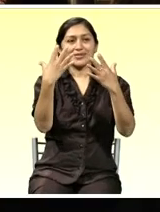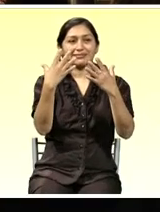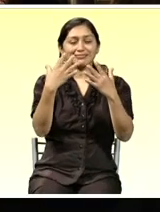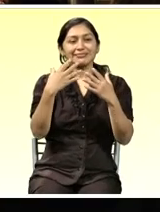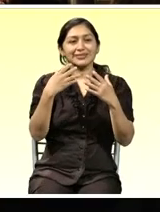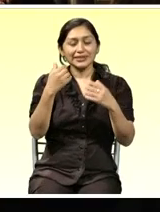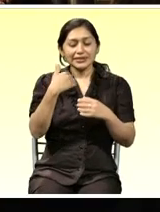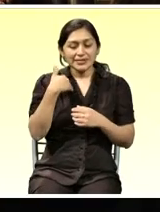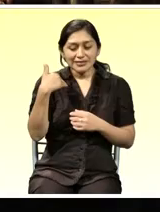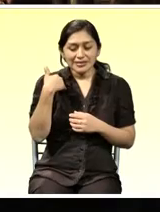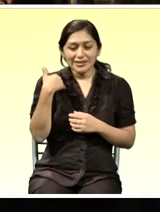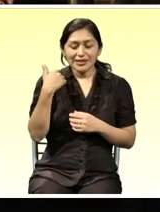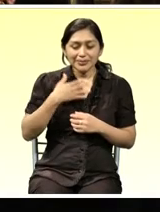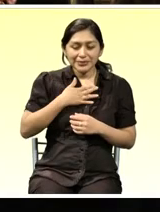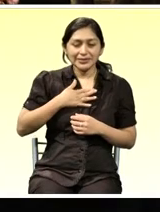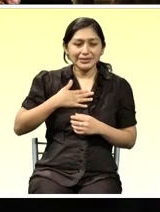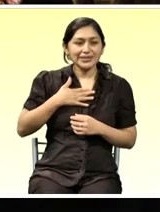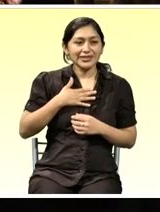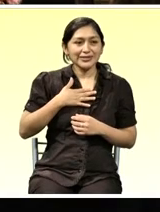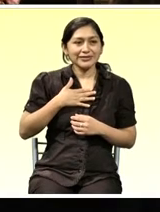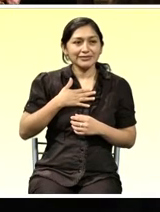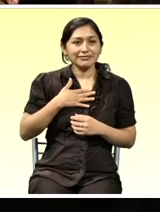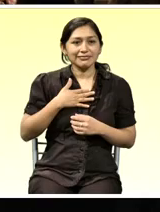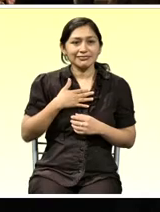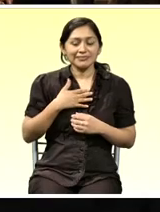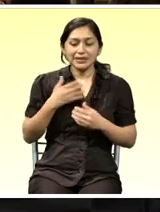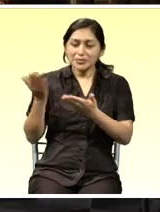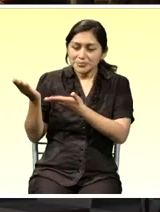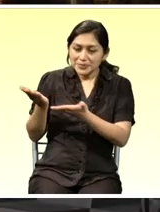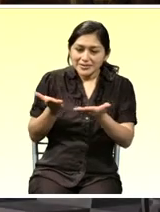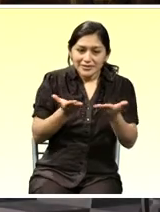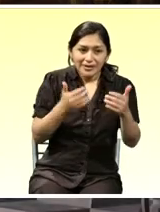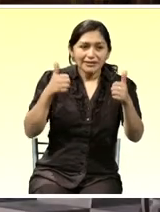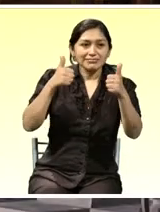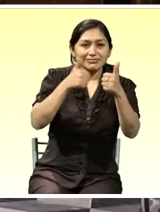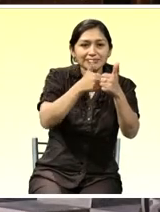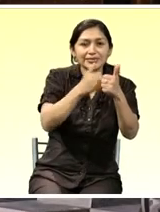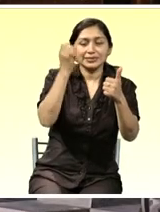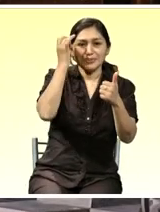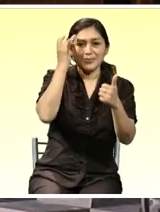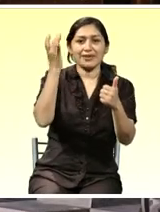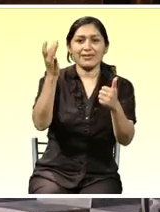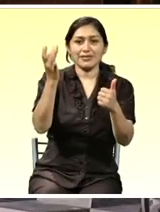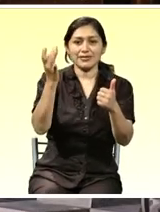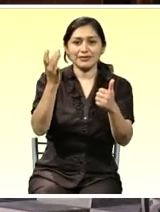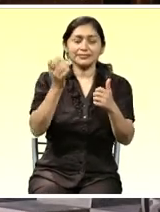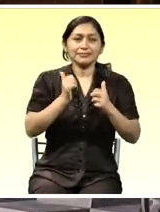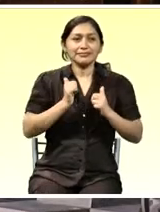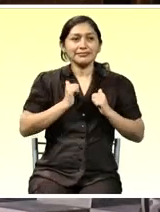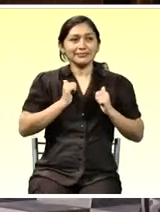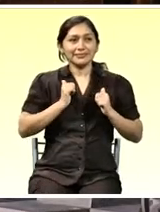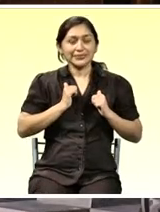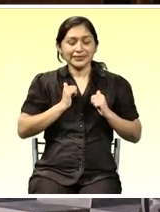llamas con ternura, me invitas a conseguir el perdón y a esperarlo todo de